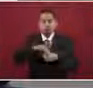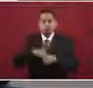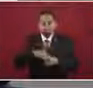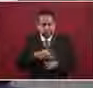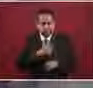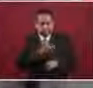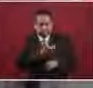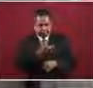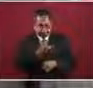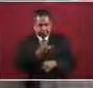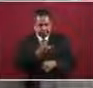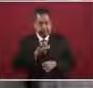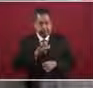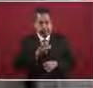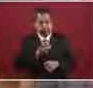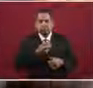cárcel.